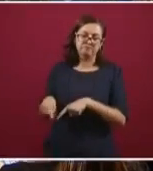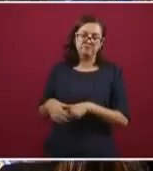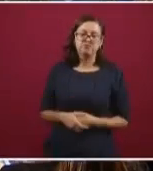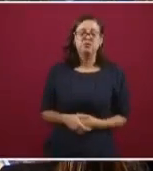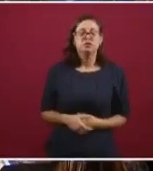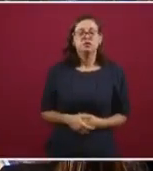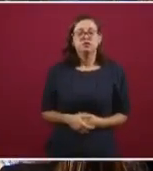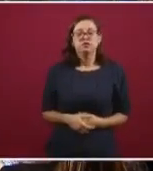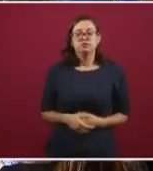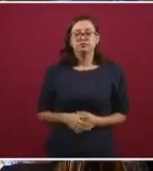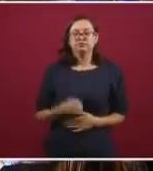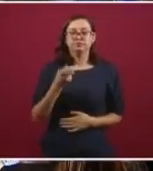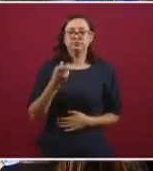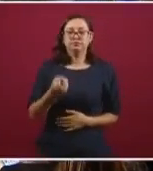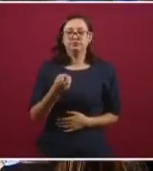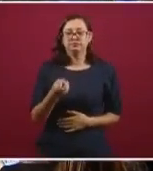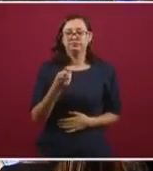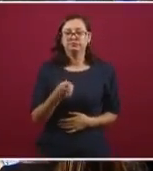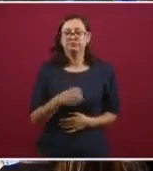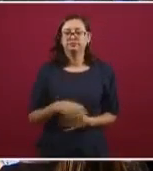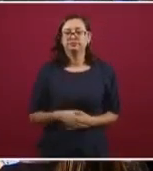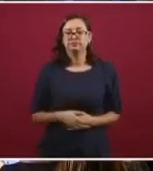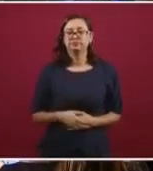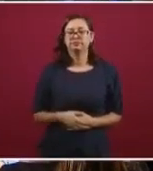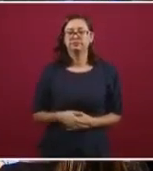pública. Eso es. Ahora sí.